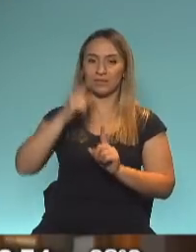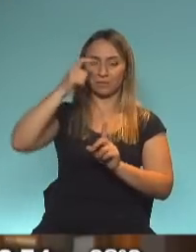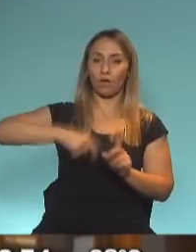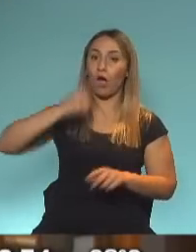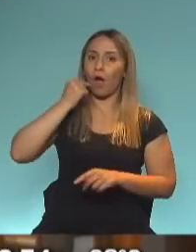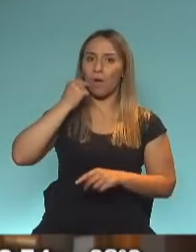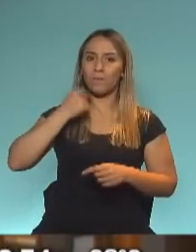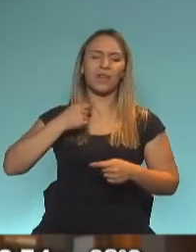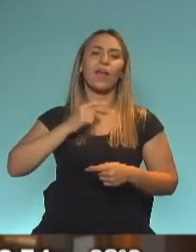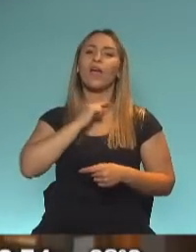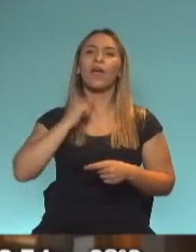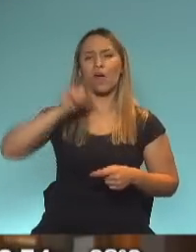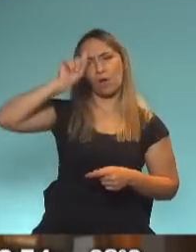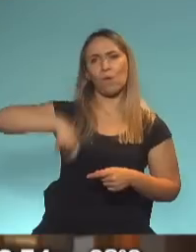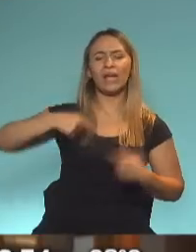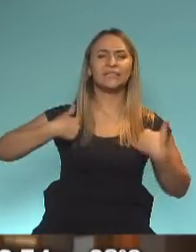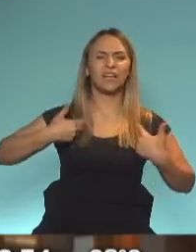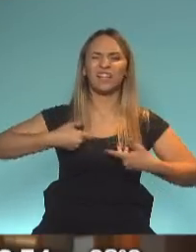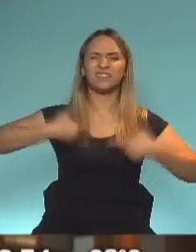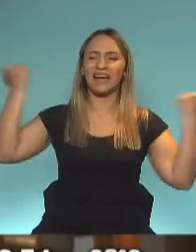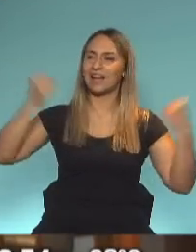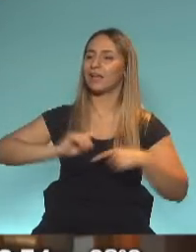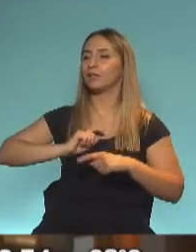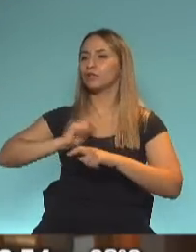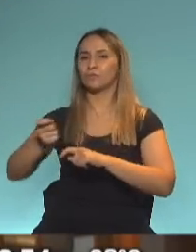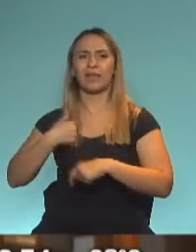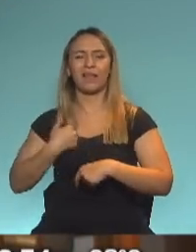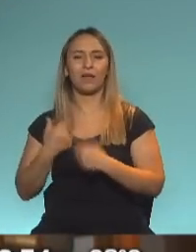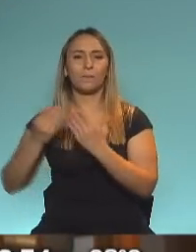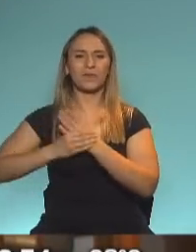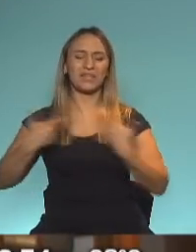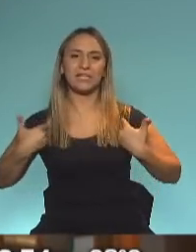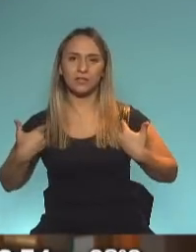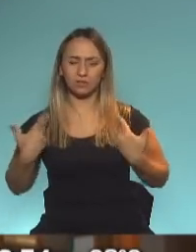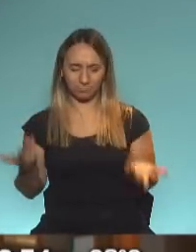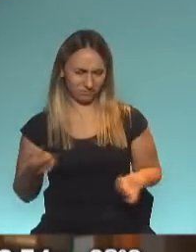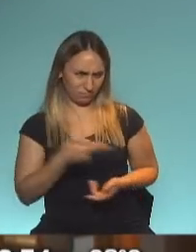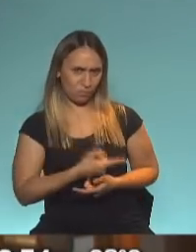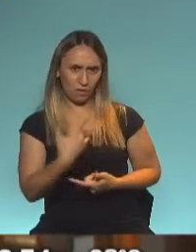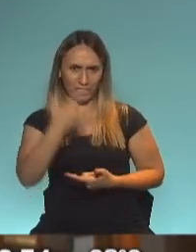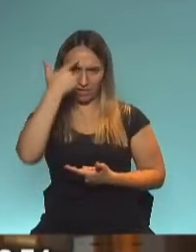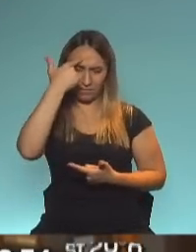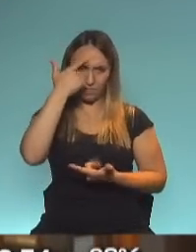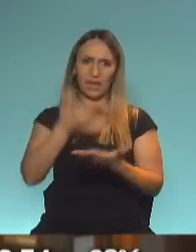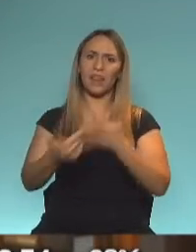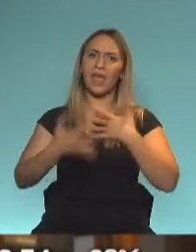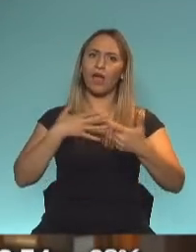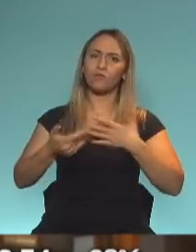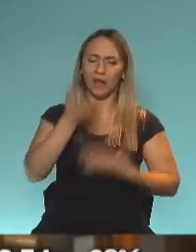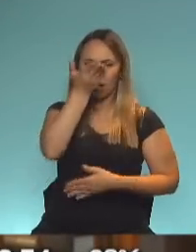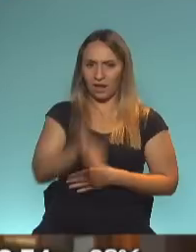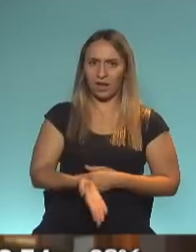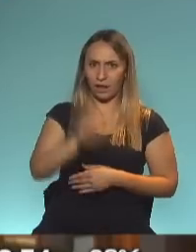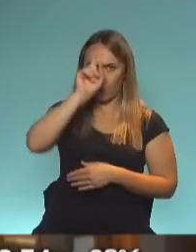ser ministro. Entonces, ¿alguien puede pensar que actuó con imparcialidad, que actuó como juez y no como parte